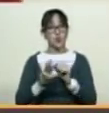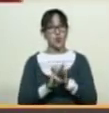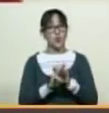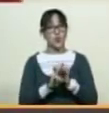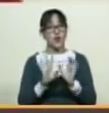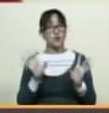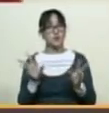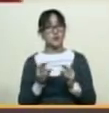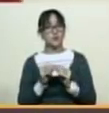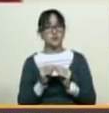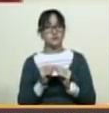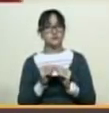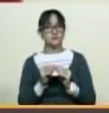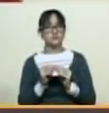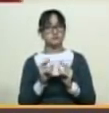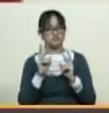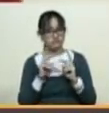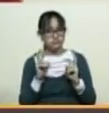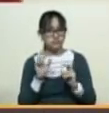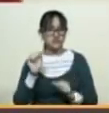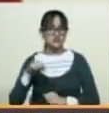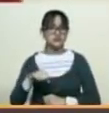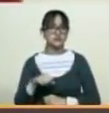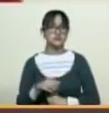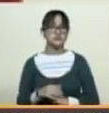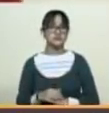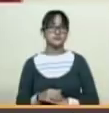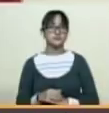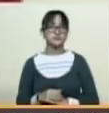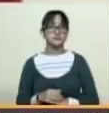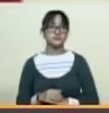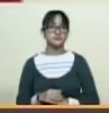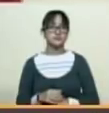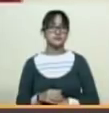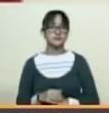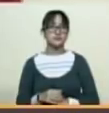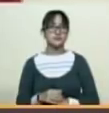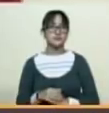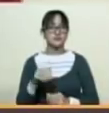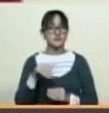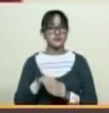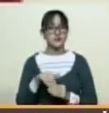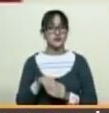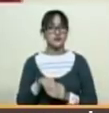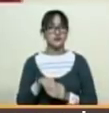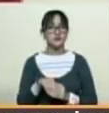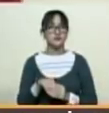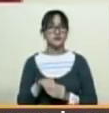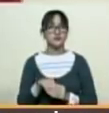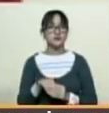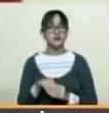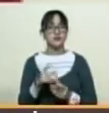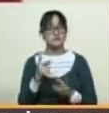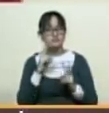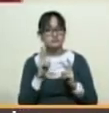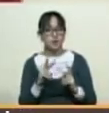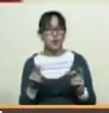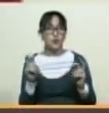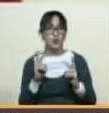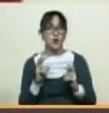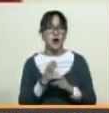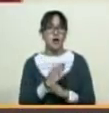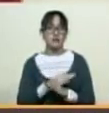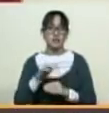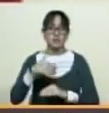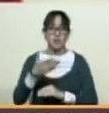de totalización es auditado antes del evento electoral, así como los medios de transmisión, los cuales son revisados